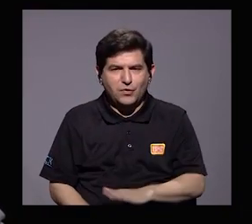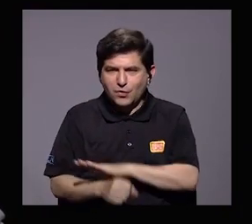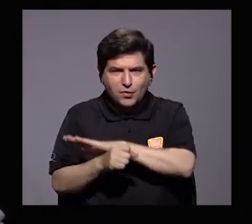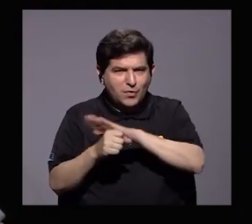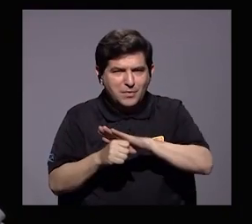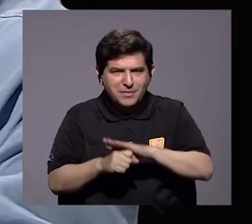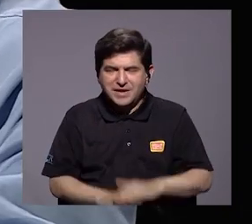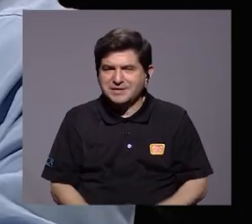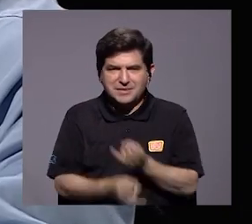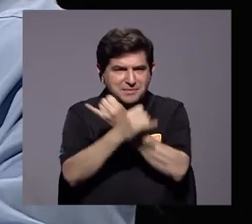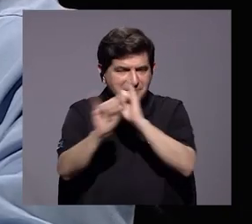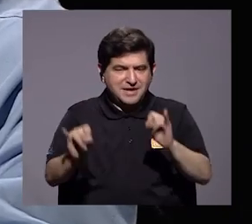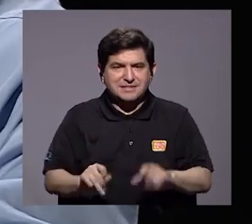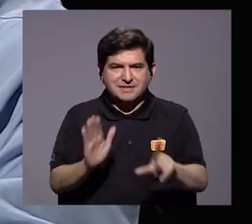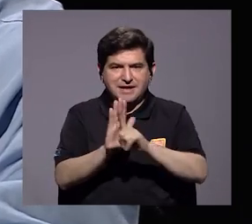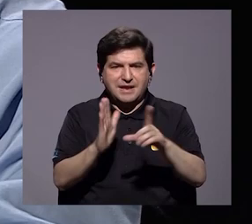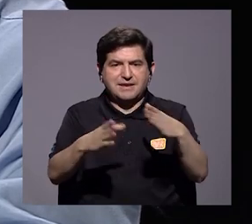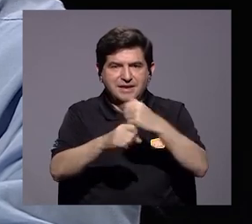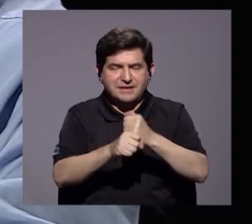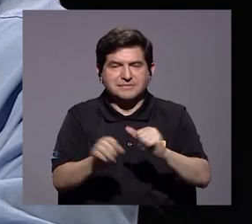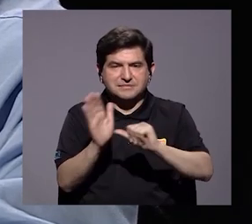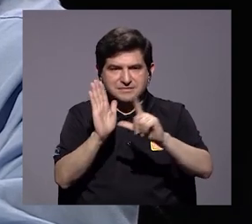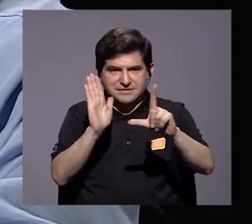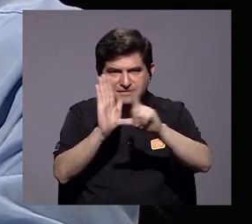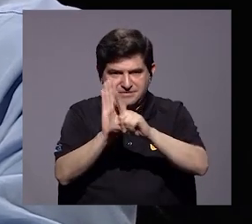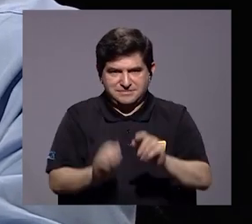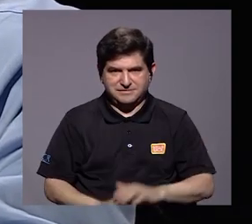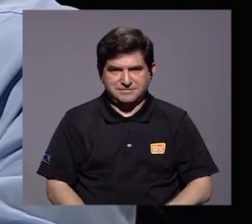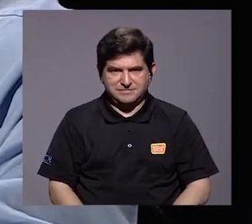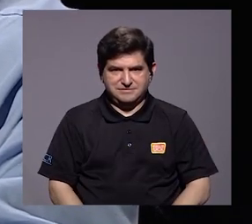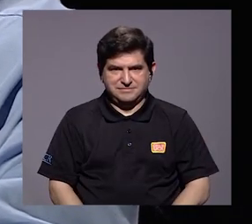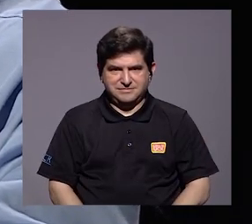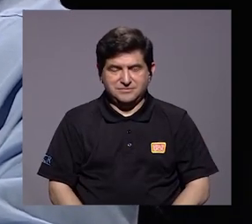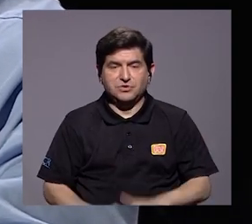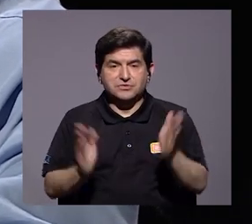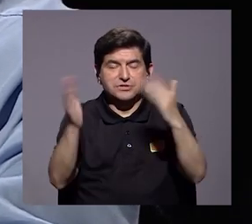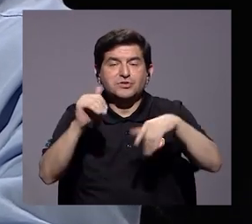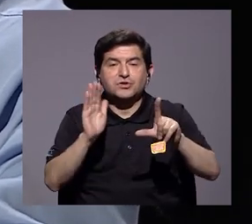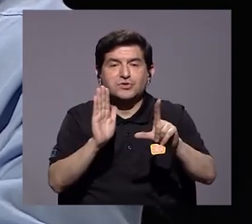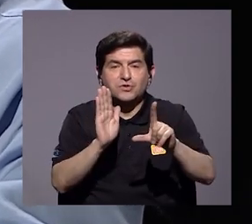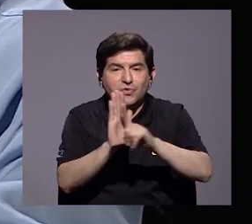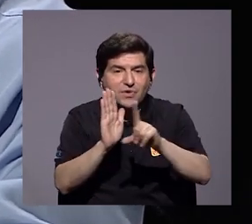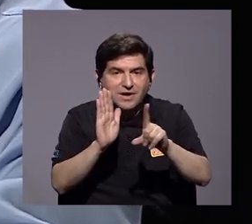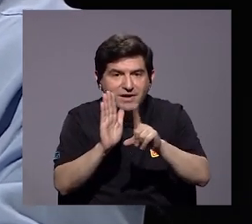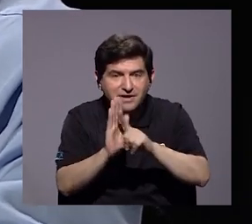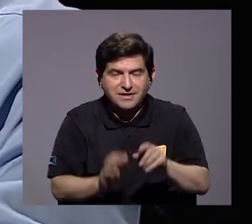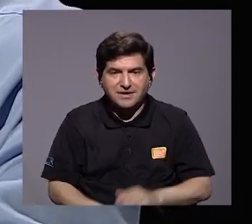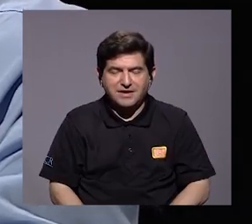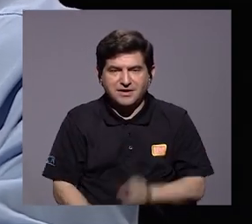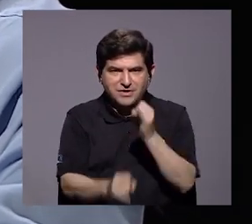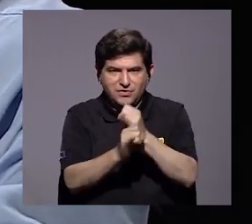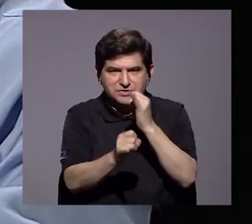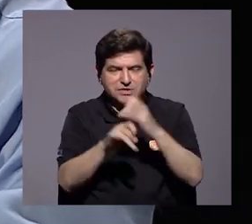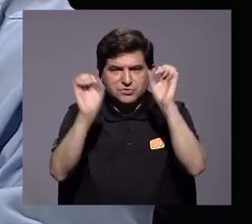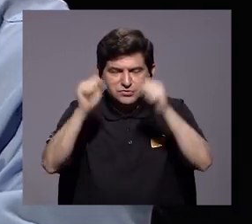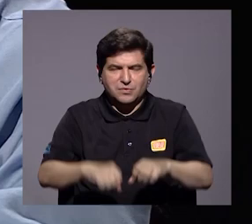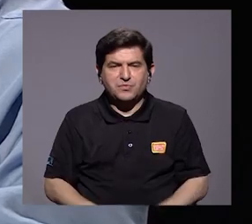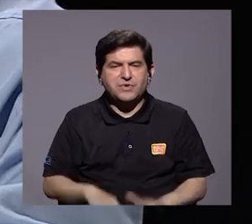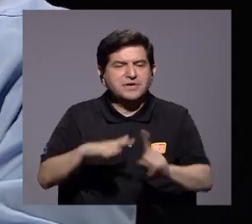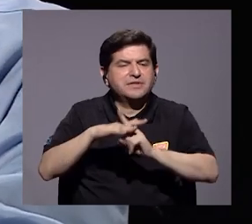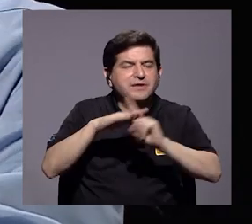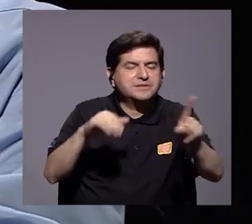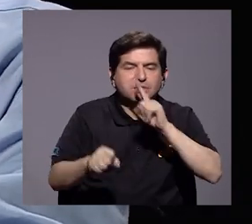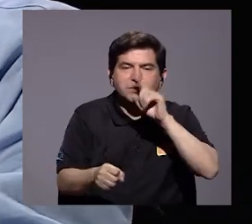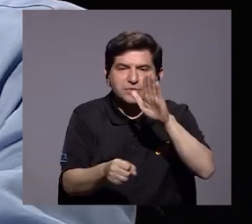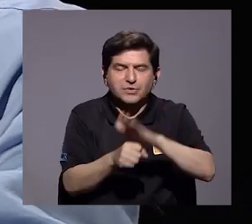viven en un país donde quien hace las leyes es la asamblea legislativa y entonces no no hay leyes no hay instituciones que pueden zafarse